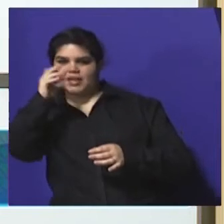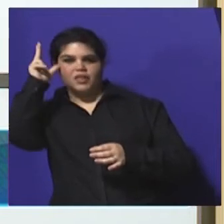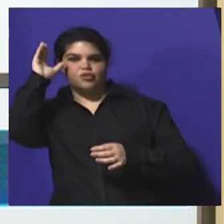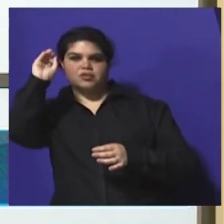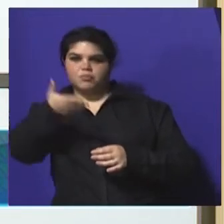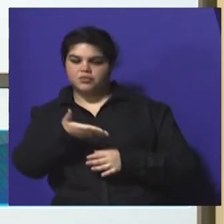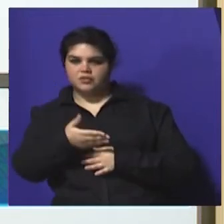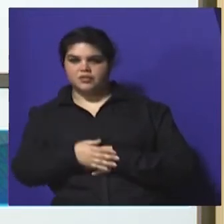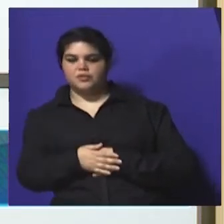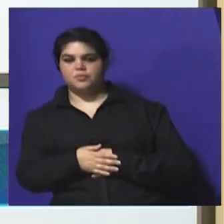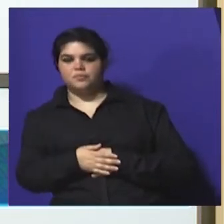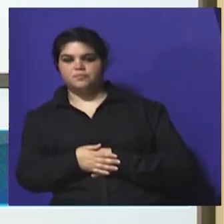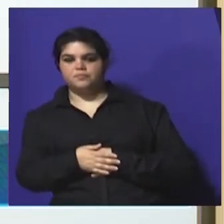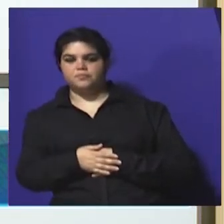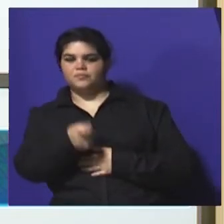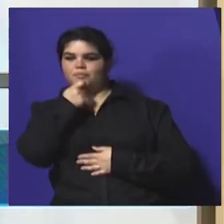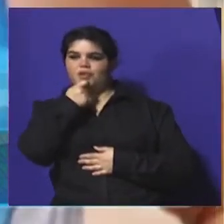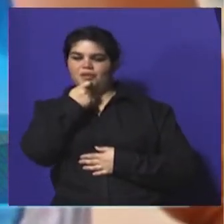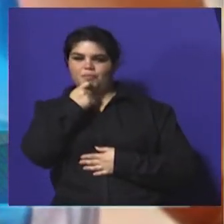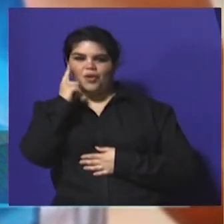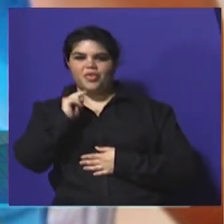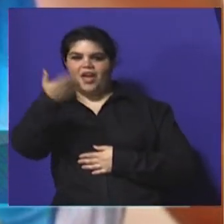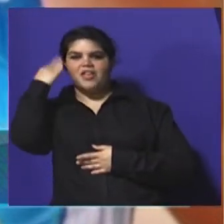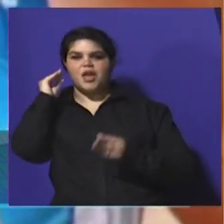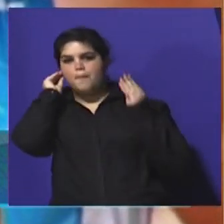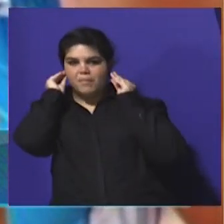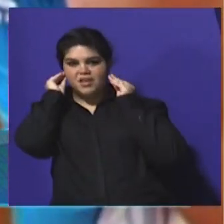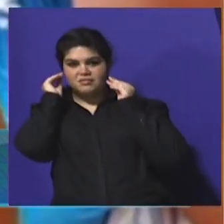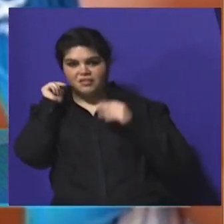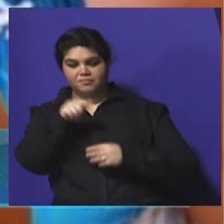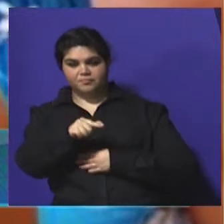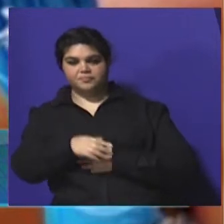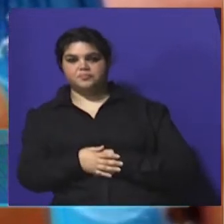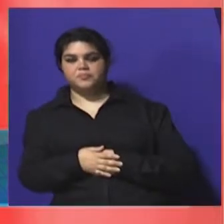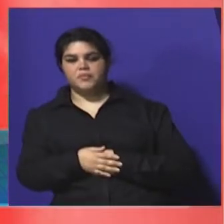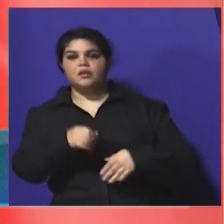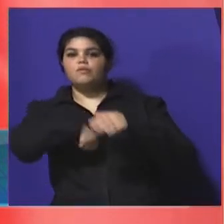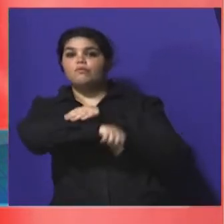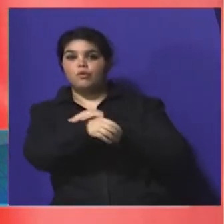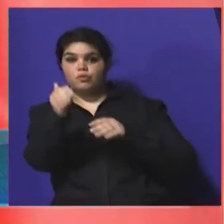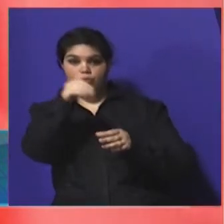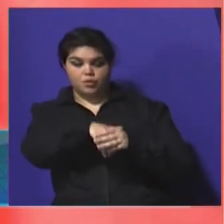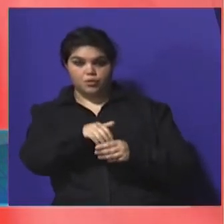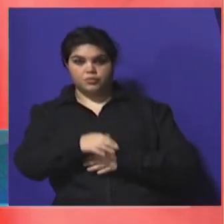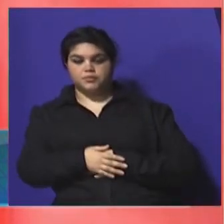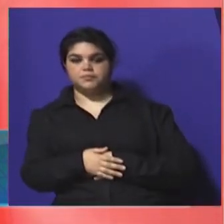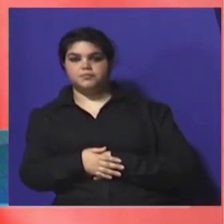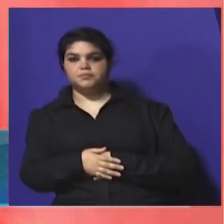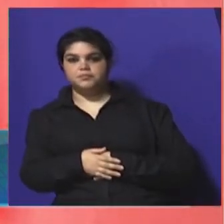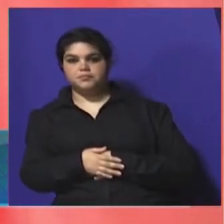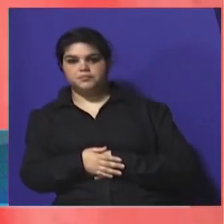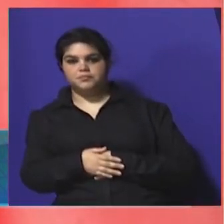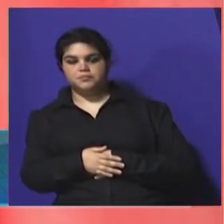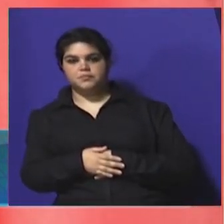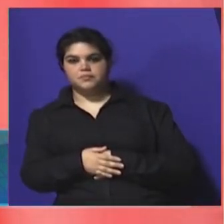hoy con messi ayer con lo que pasó en en el fútbol está visto que el